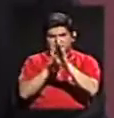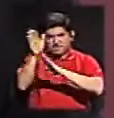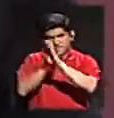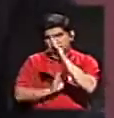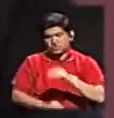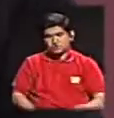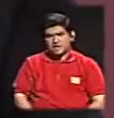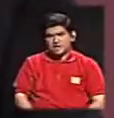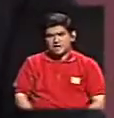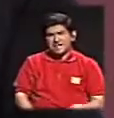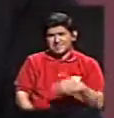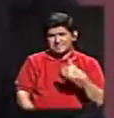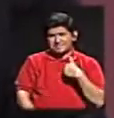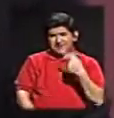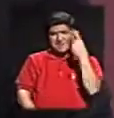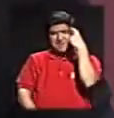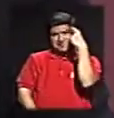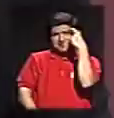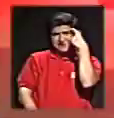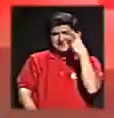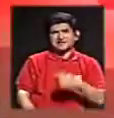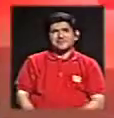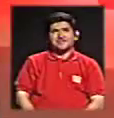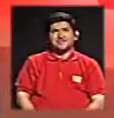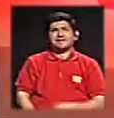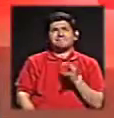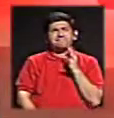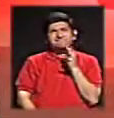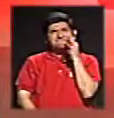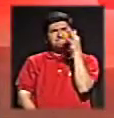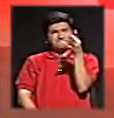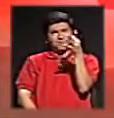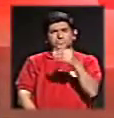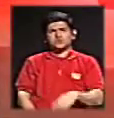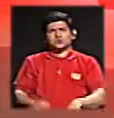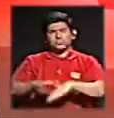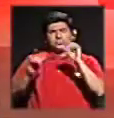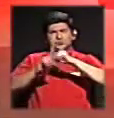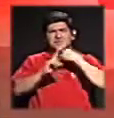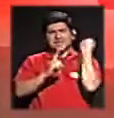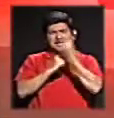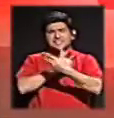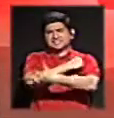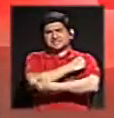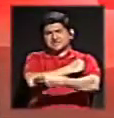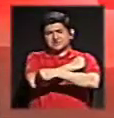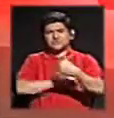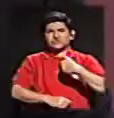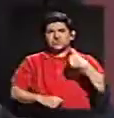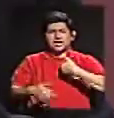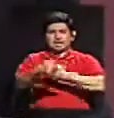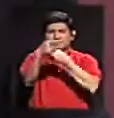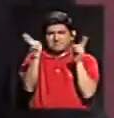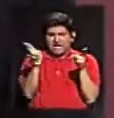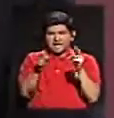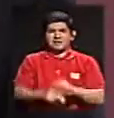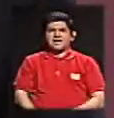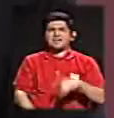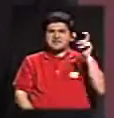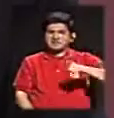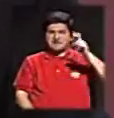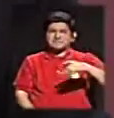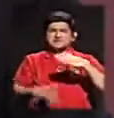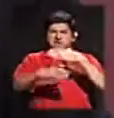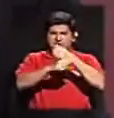desarrollarnos. Hay por lo menos, uno pensaría que para que en el futuro salgamos de la situación de pobreza que vive nuestra región, se tendrían